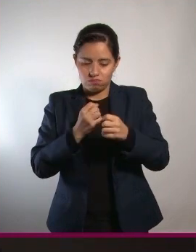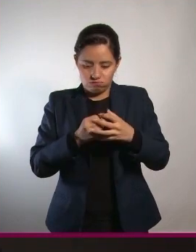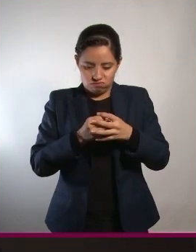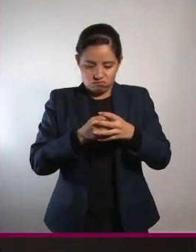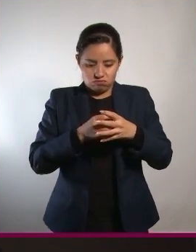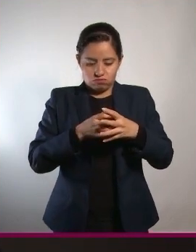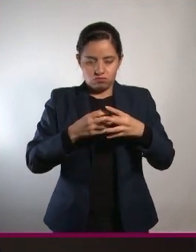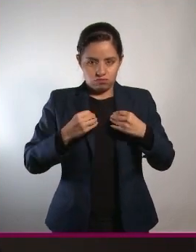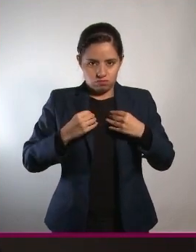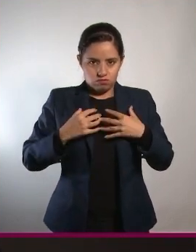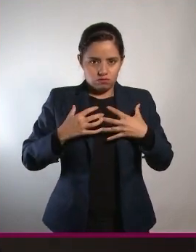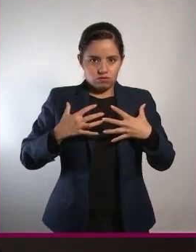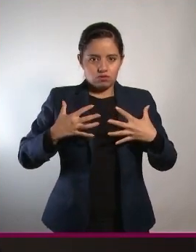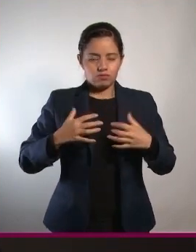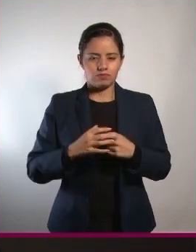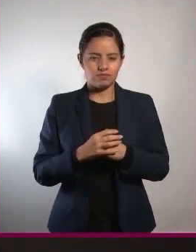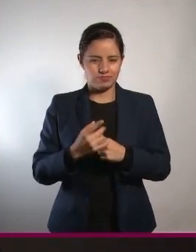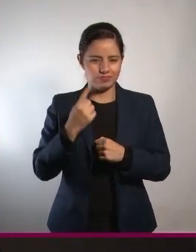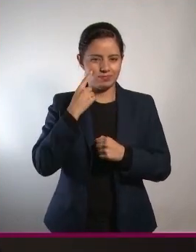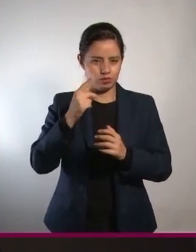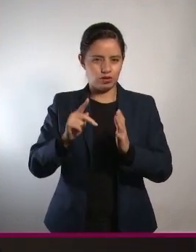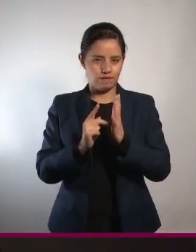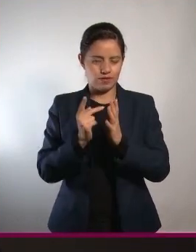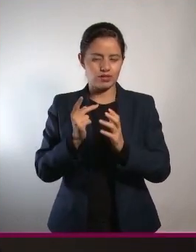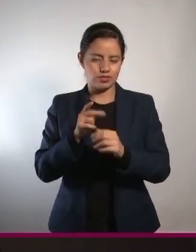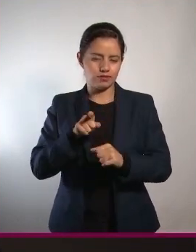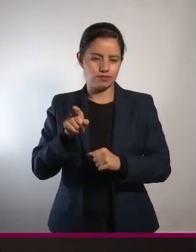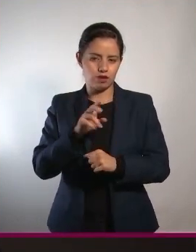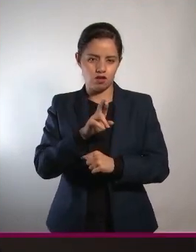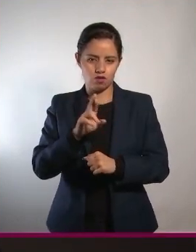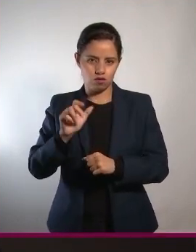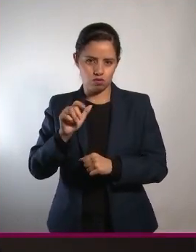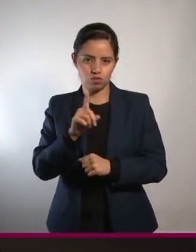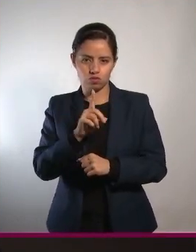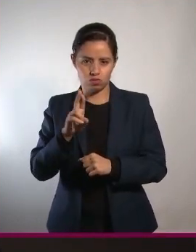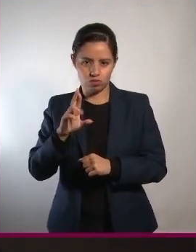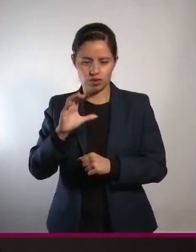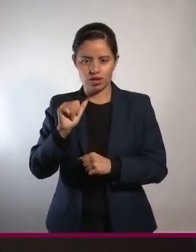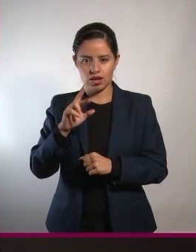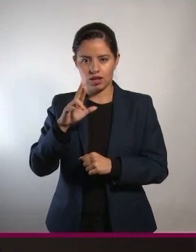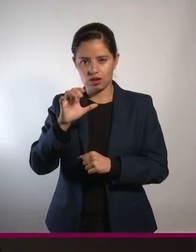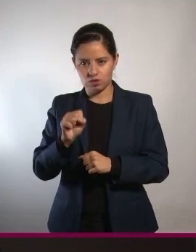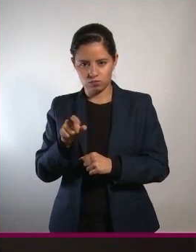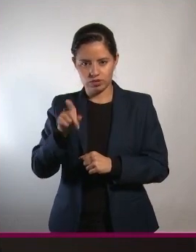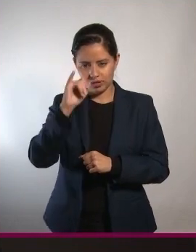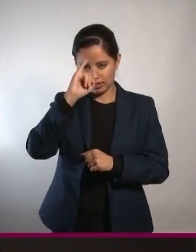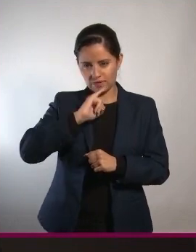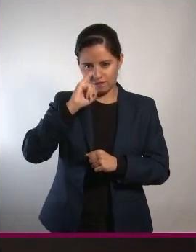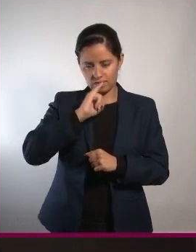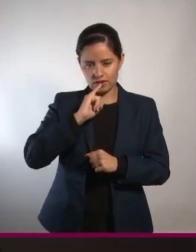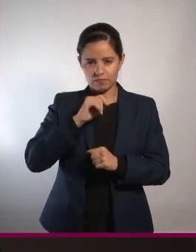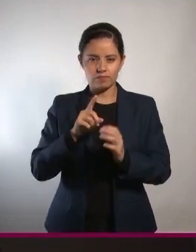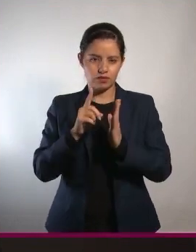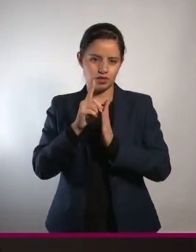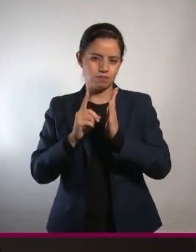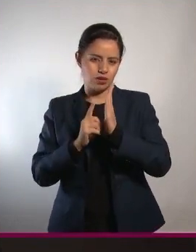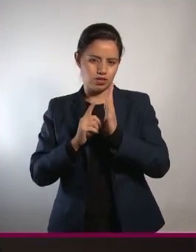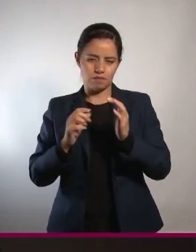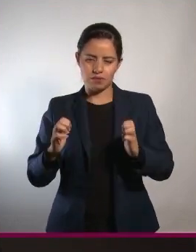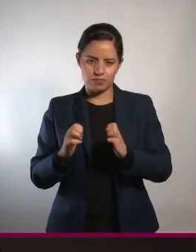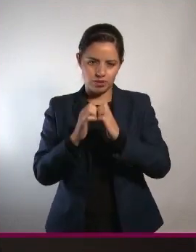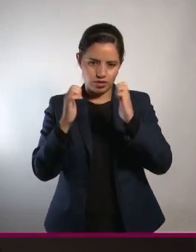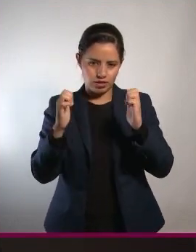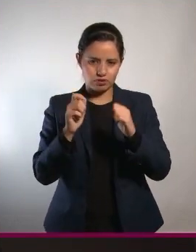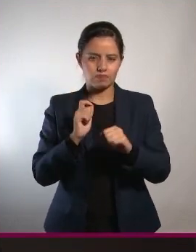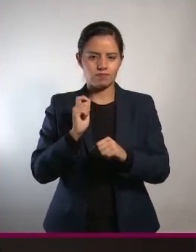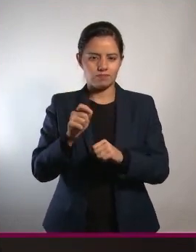Continuamos con el doctor Carlos Rodríguez Osorio, jefe de la Unidad de Atención Continua del Departamento de Urgencias del Instituto Nacional de Ciencias Médicas y